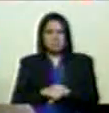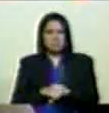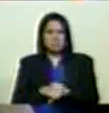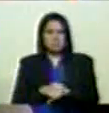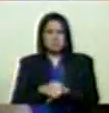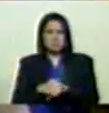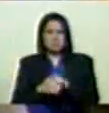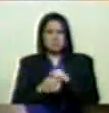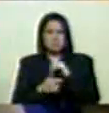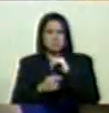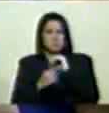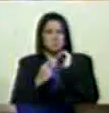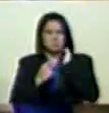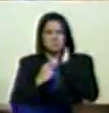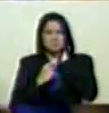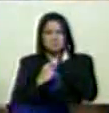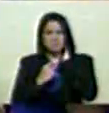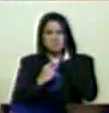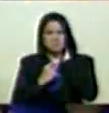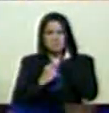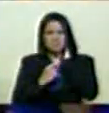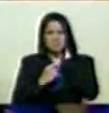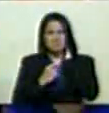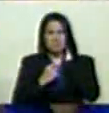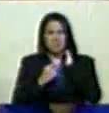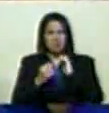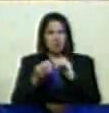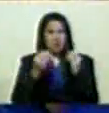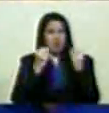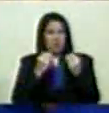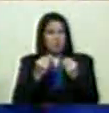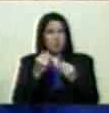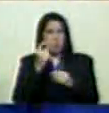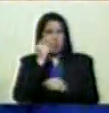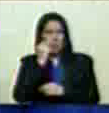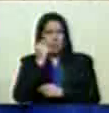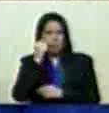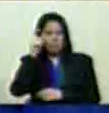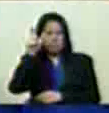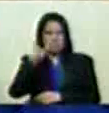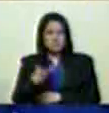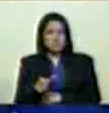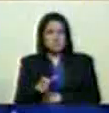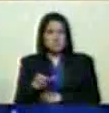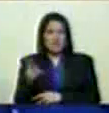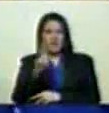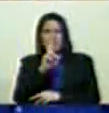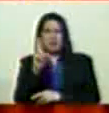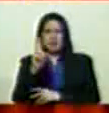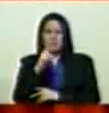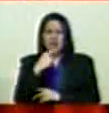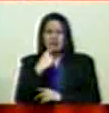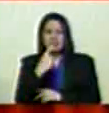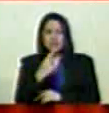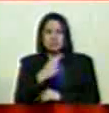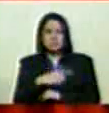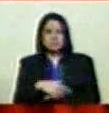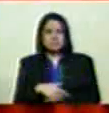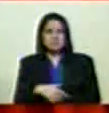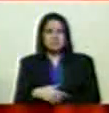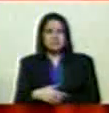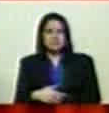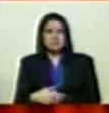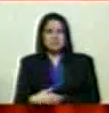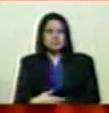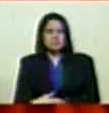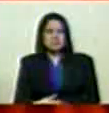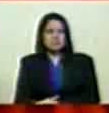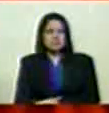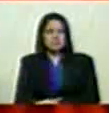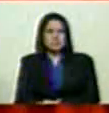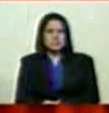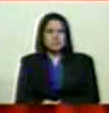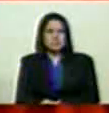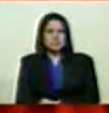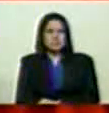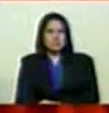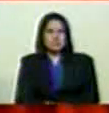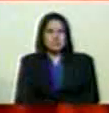querido Rafael? No, querido Rodolfo, R, los RR, Rafael y Rodolfo.